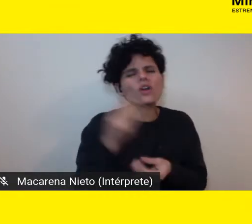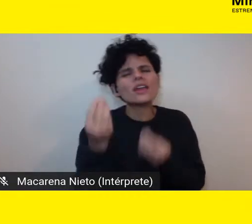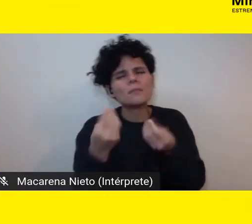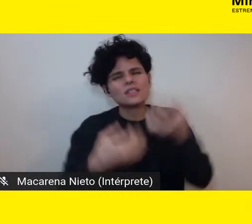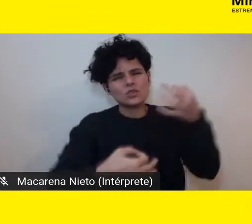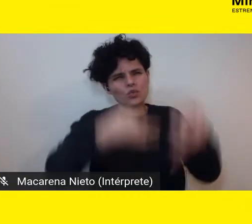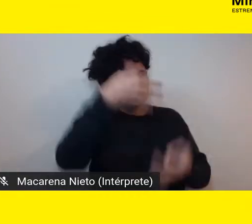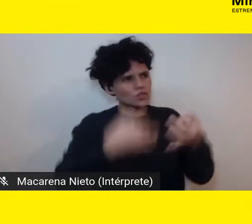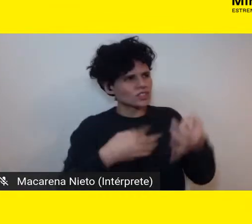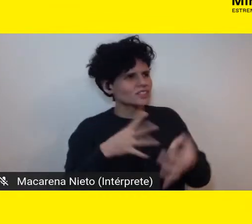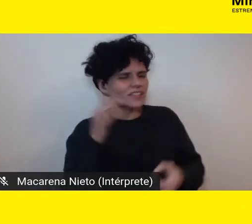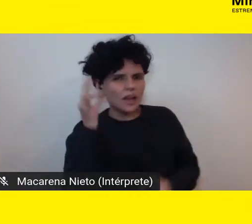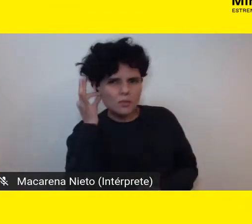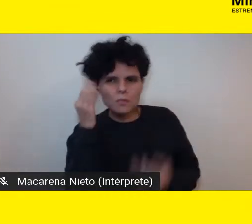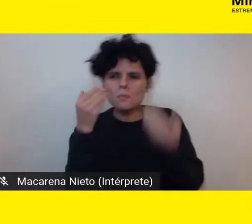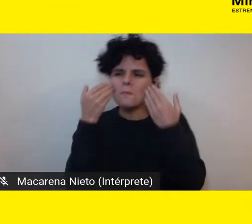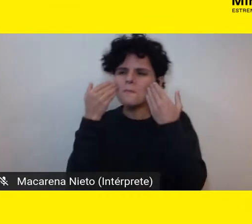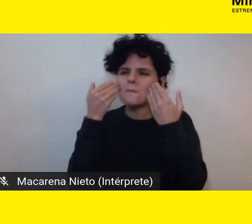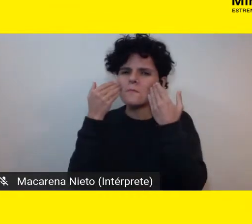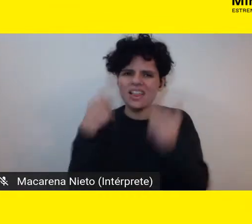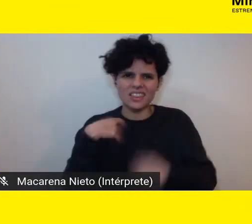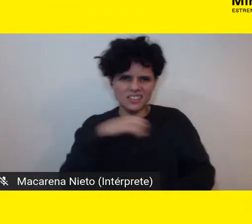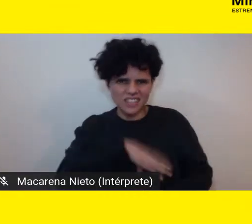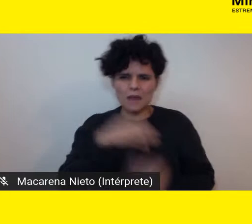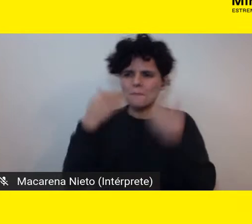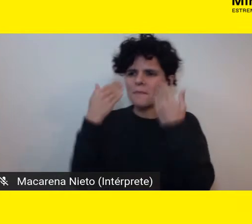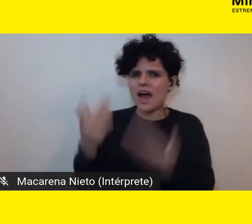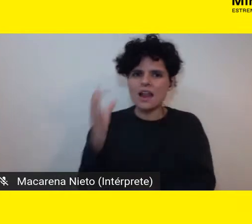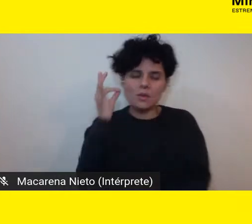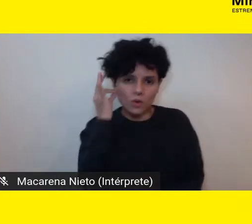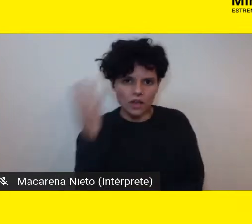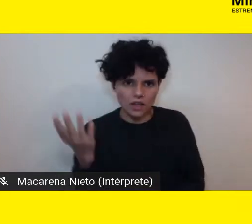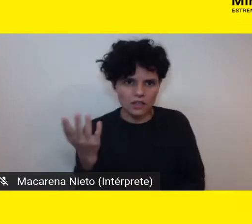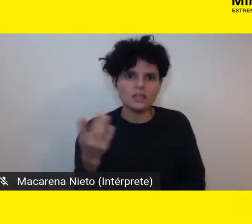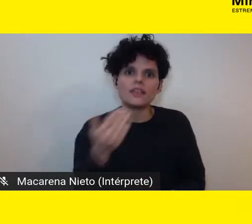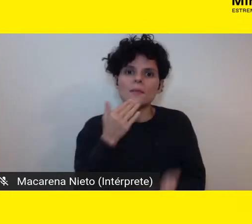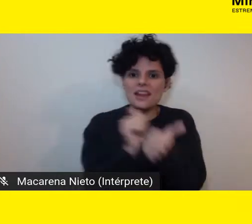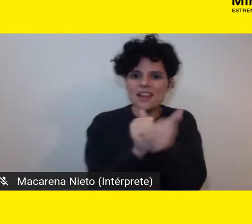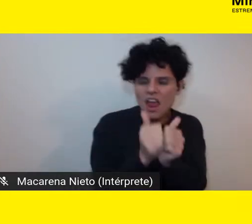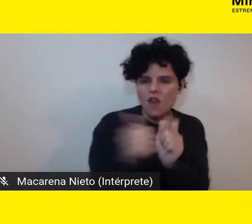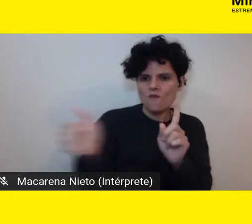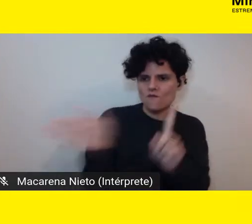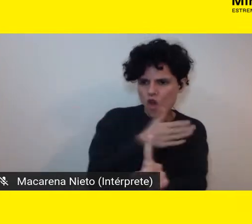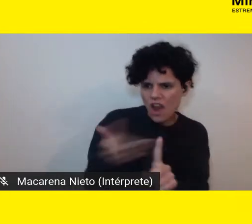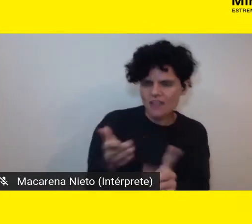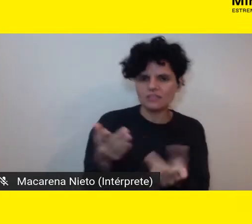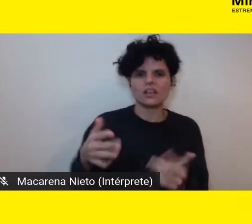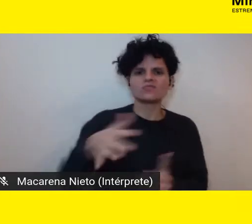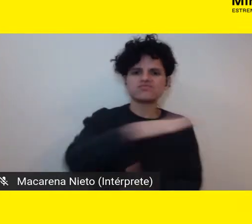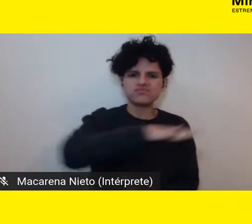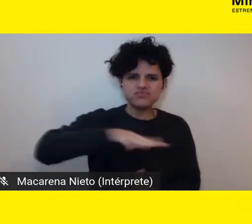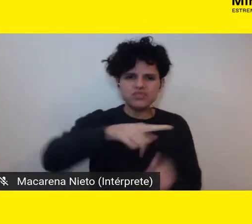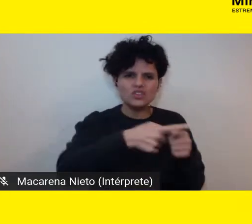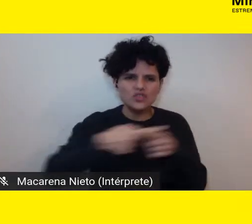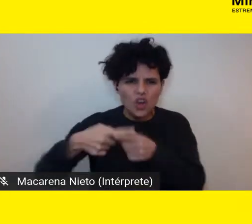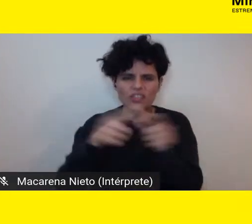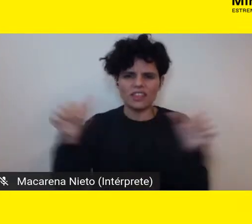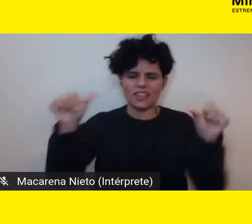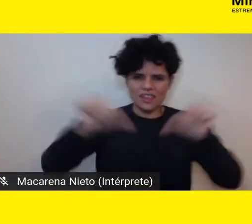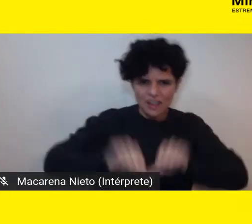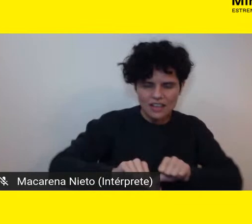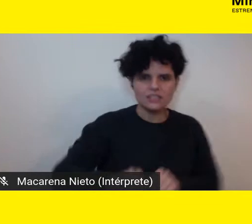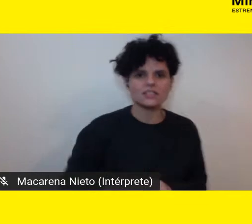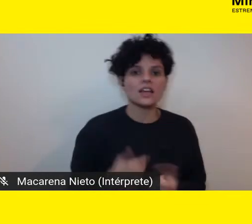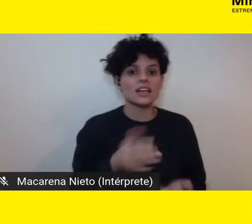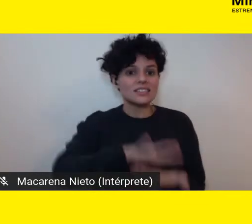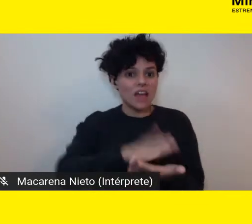mujeres, feminismo y violencia de género, crisis social y comunidad, salud mental y autocuidado frente al